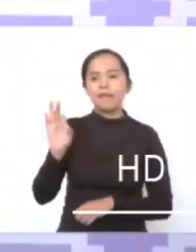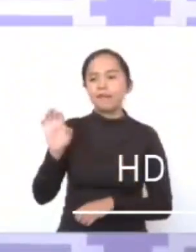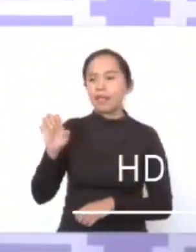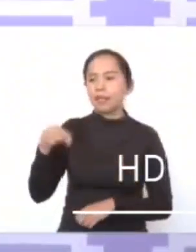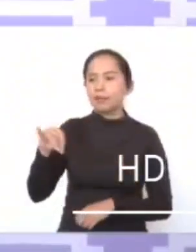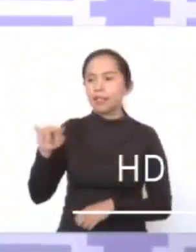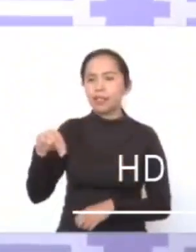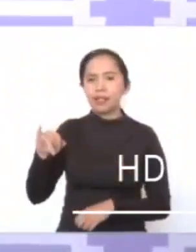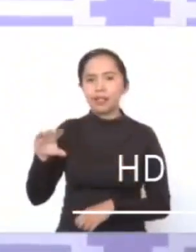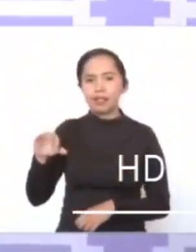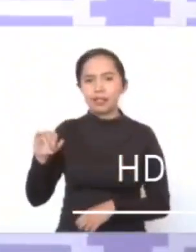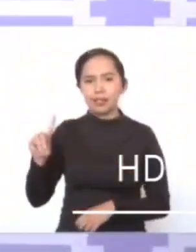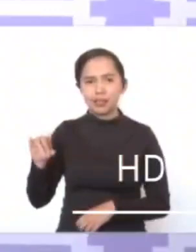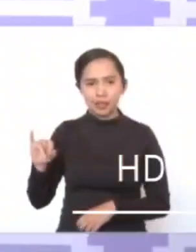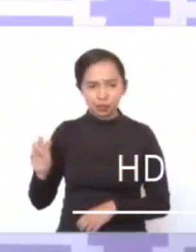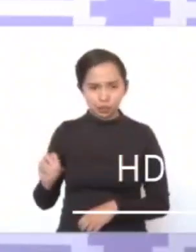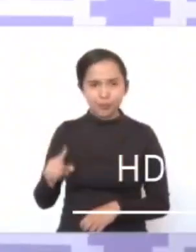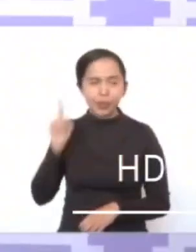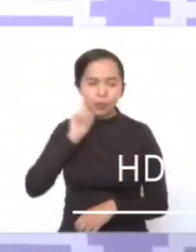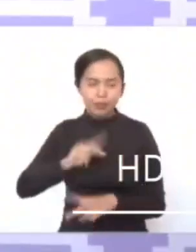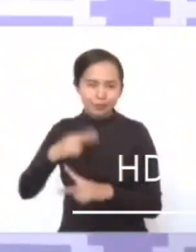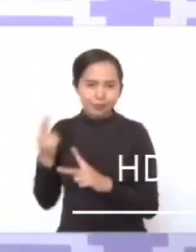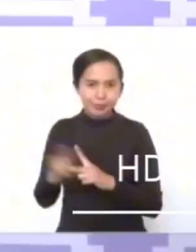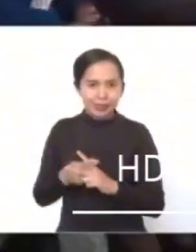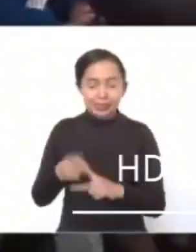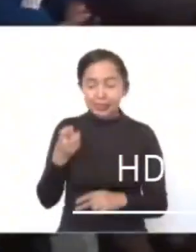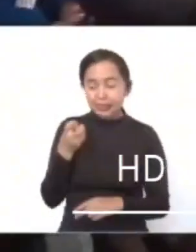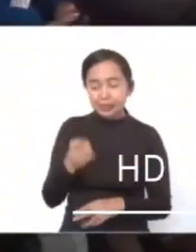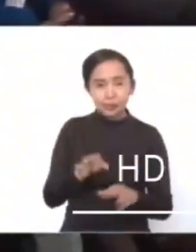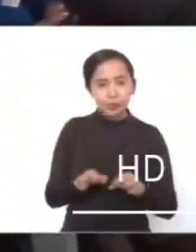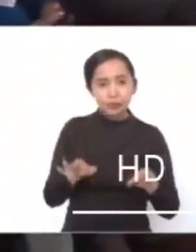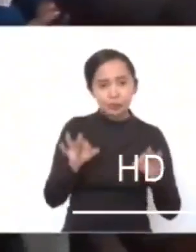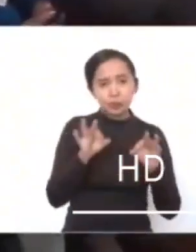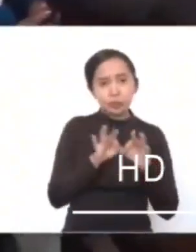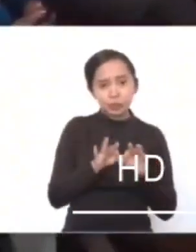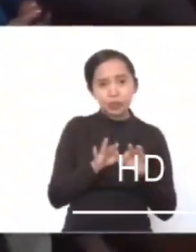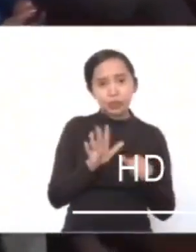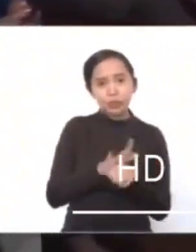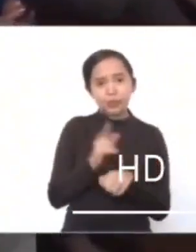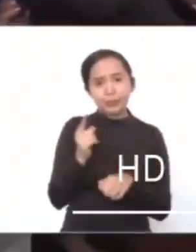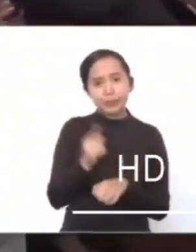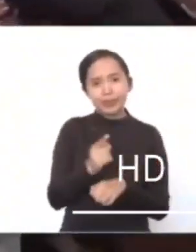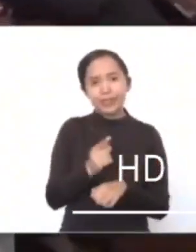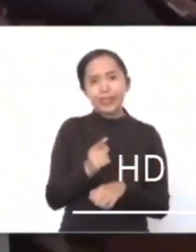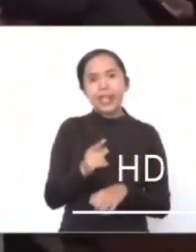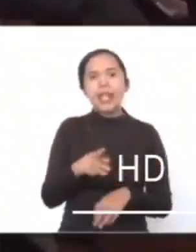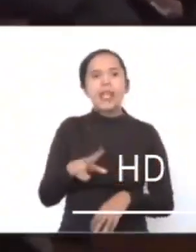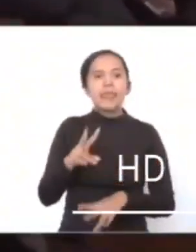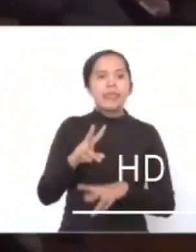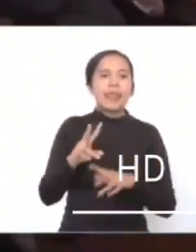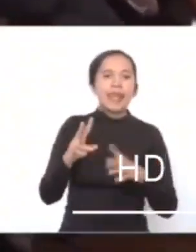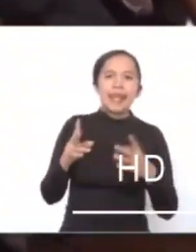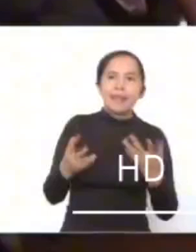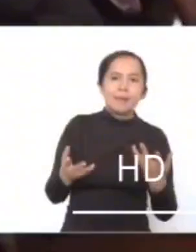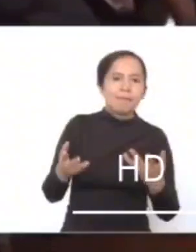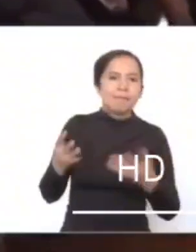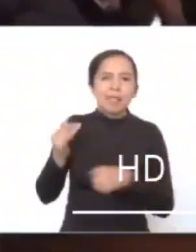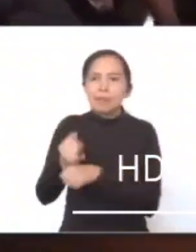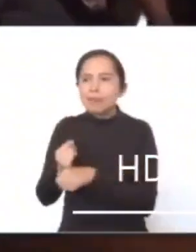muy importante porque significa un tratamiento especial, distinto,